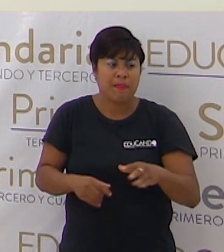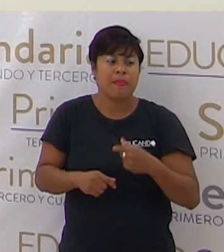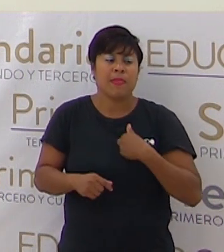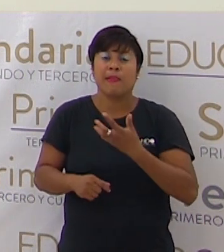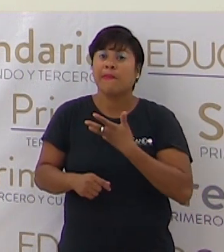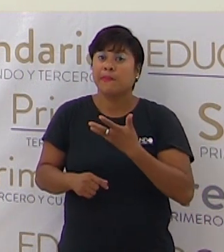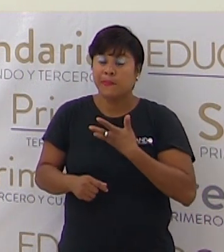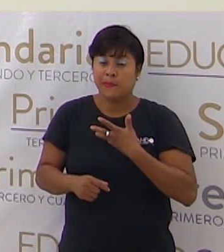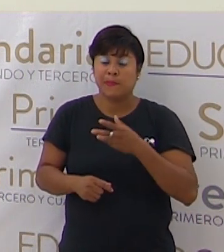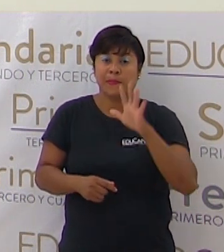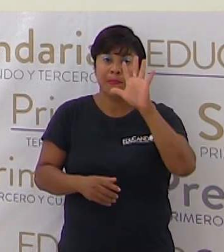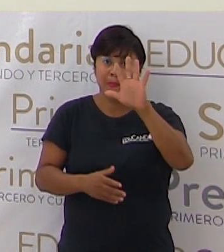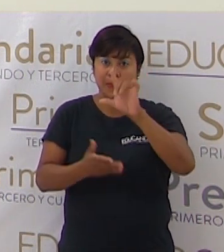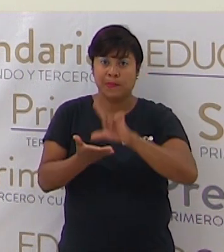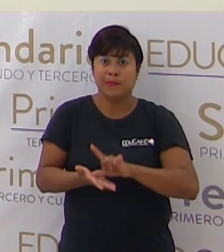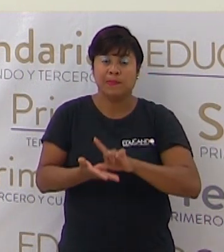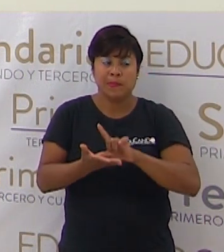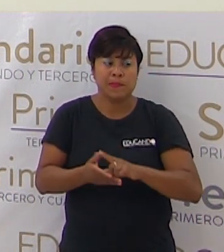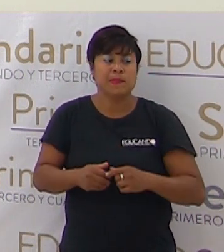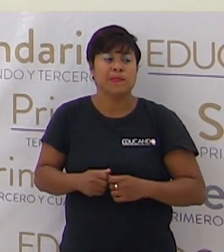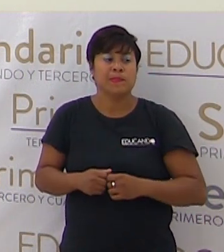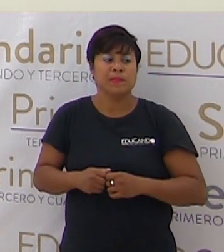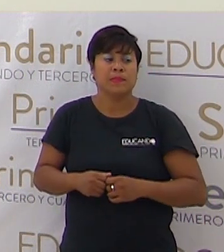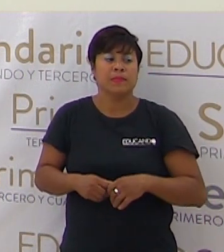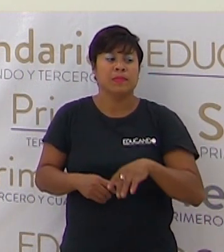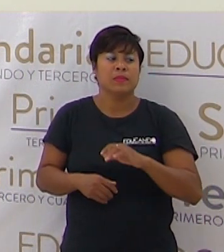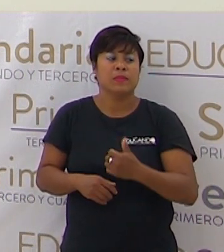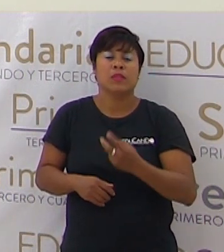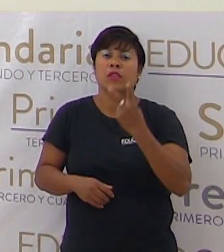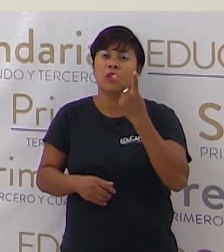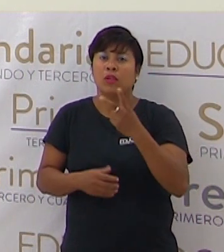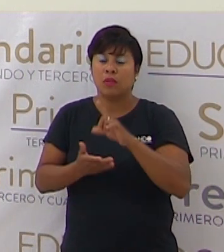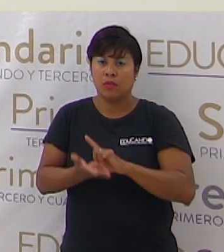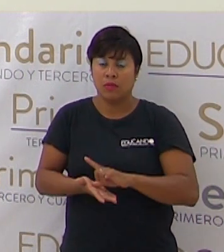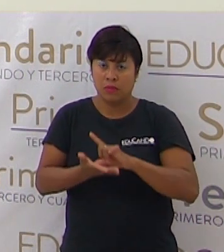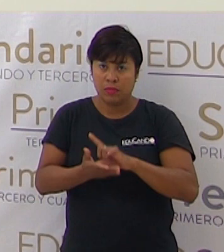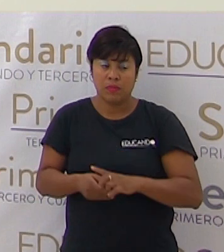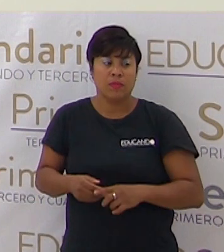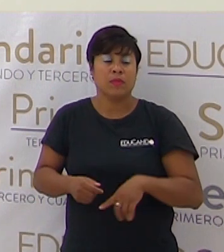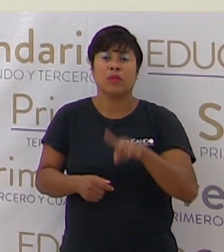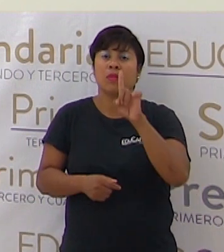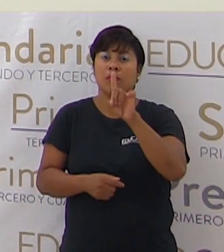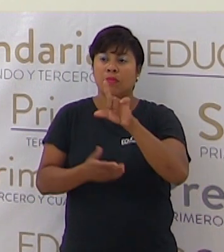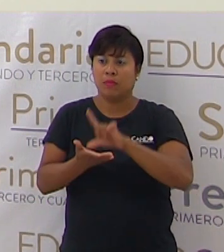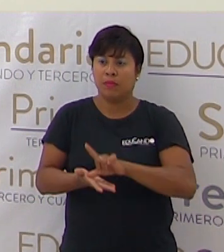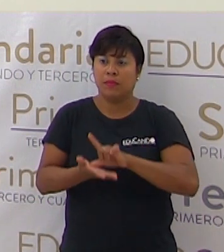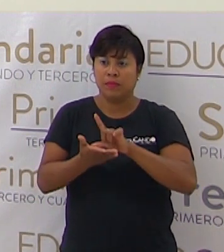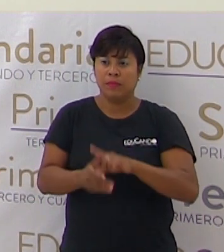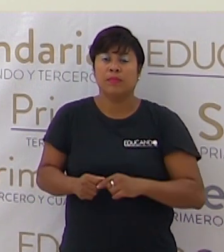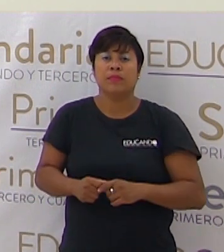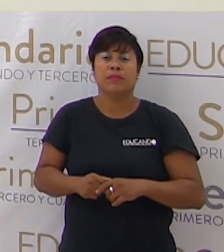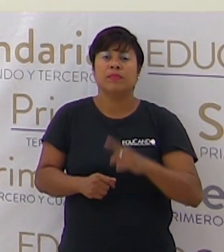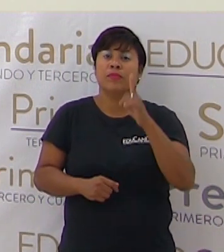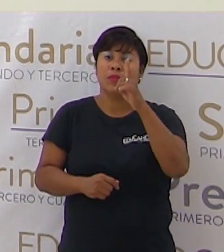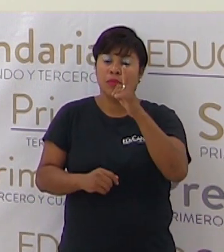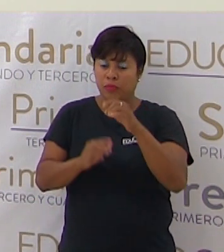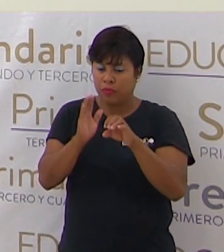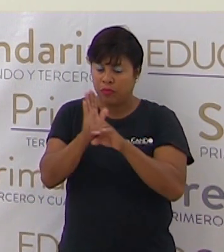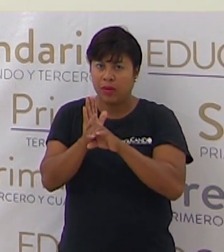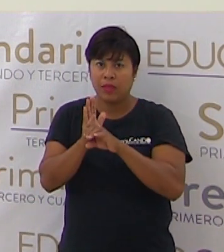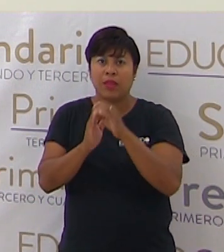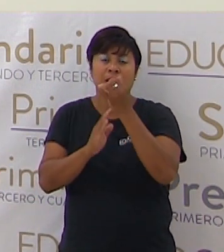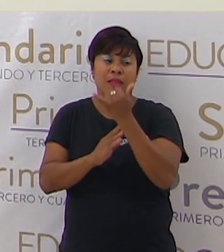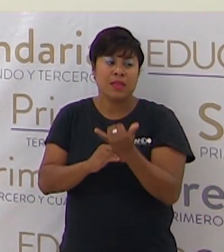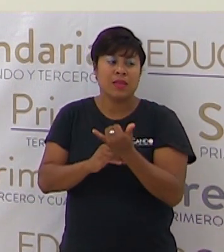tenemos un recipiente de 5 litros, otro de 2 litros, otro de 1 litro, otro de 1 cuarto